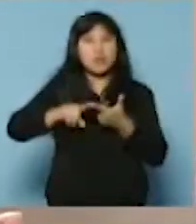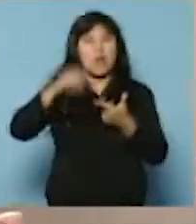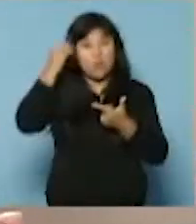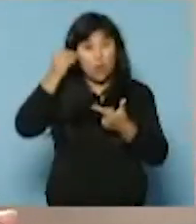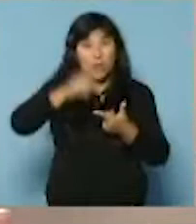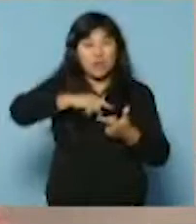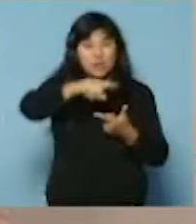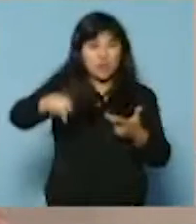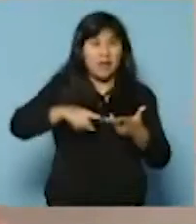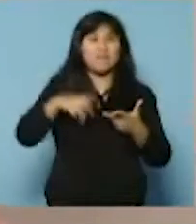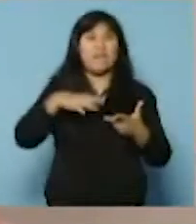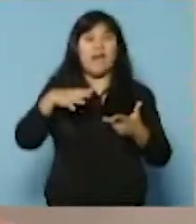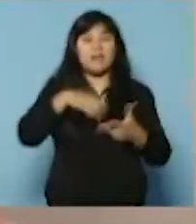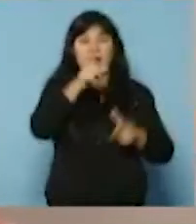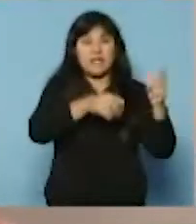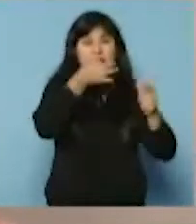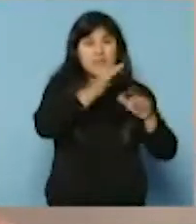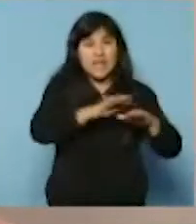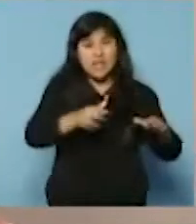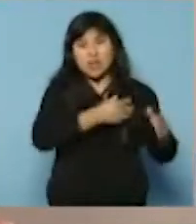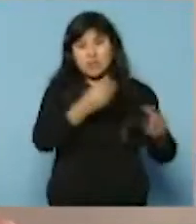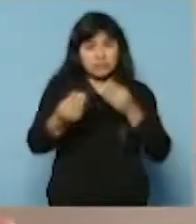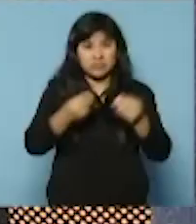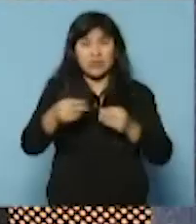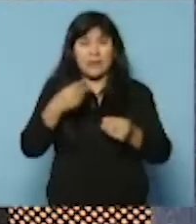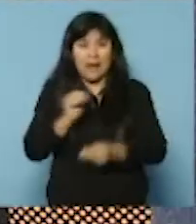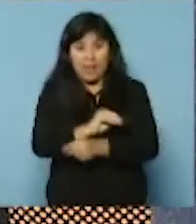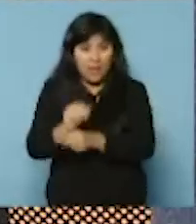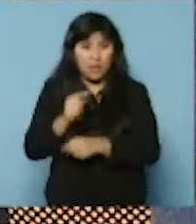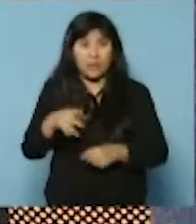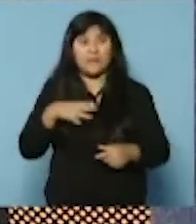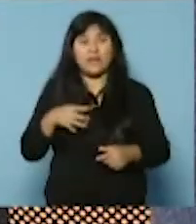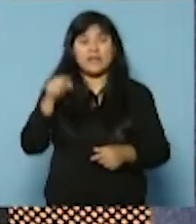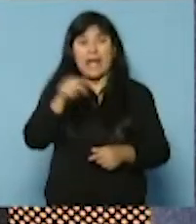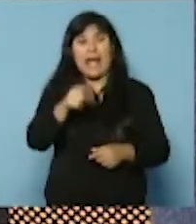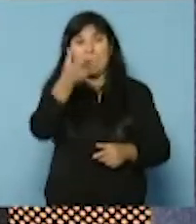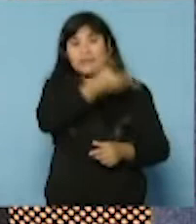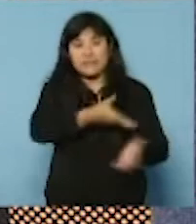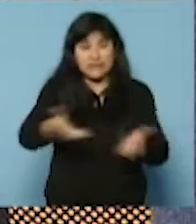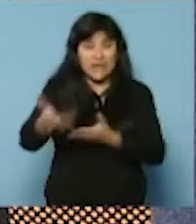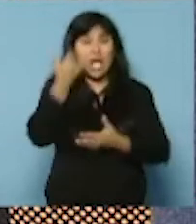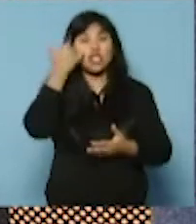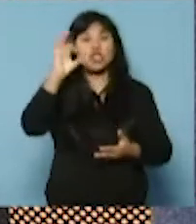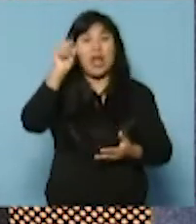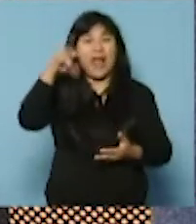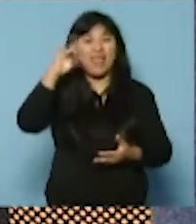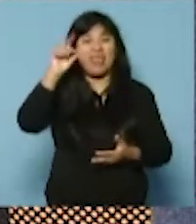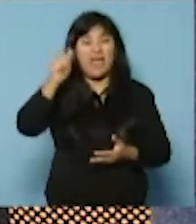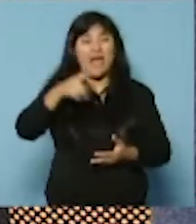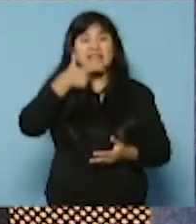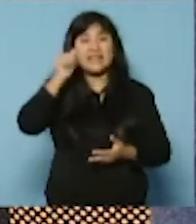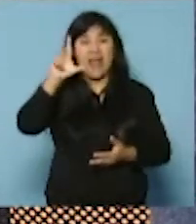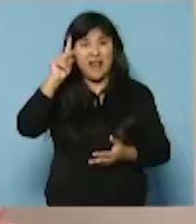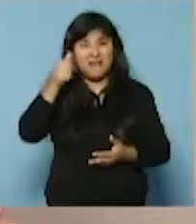niños de cada lugar en este caso estamos con yolanda salva s es responsable del comedor unidas por los niños de villa jardín de